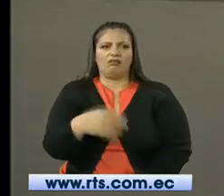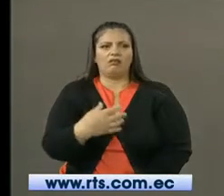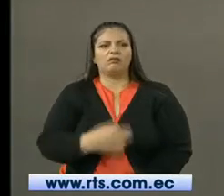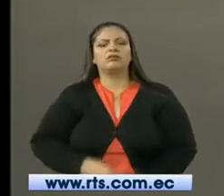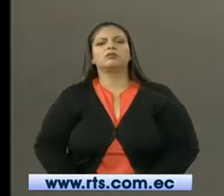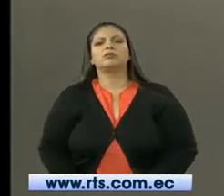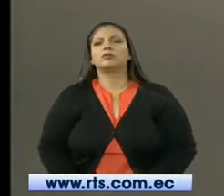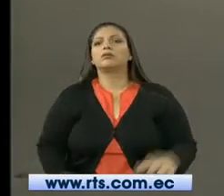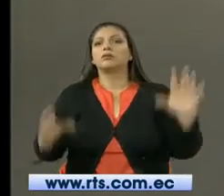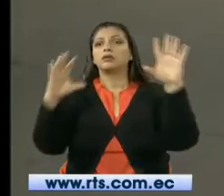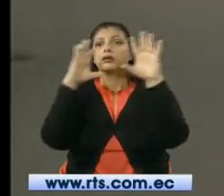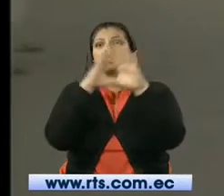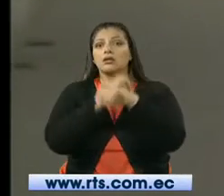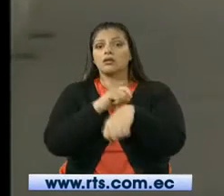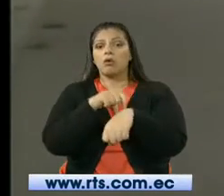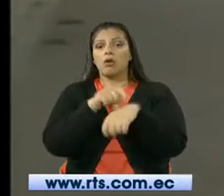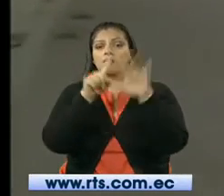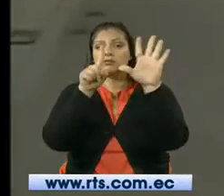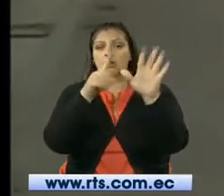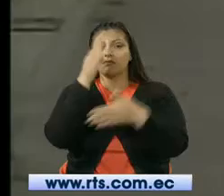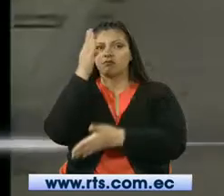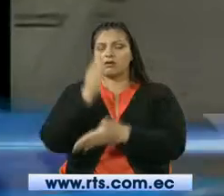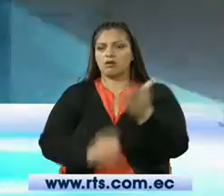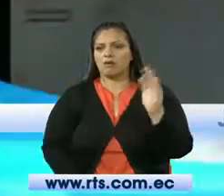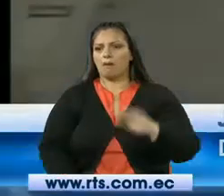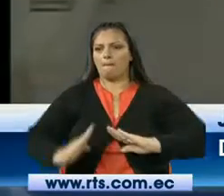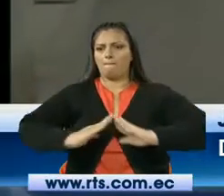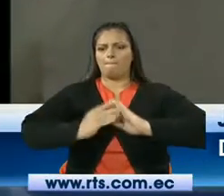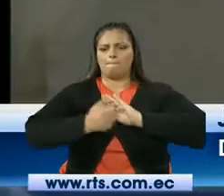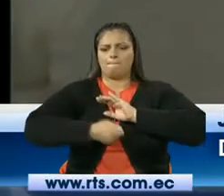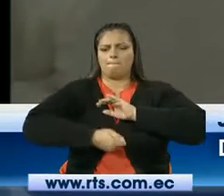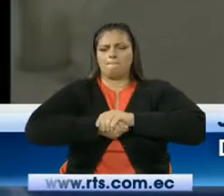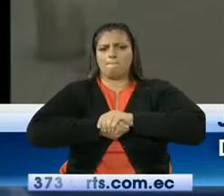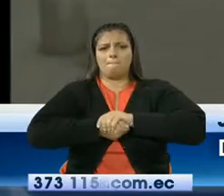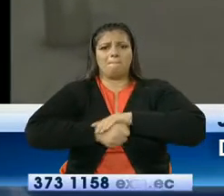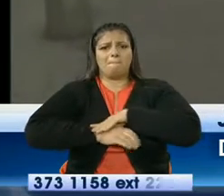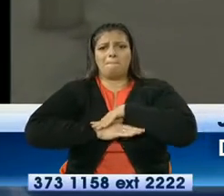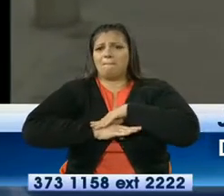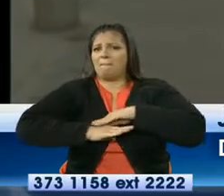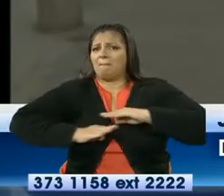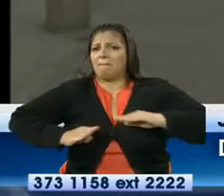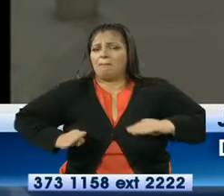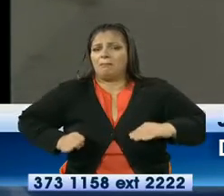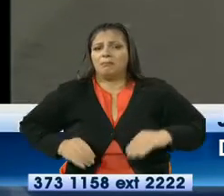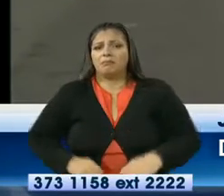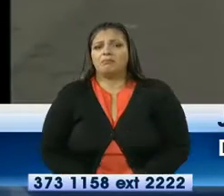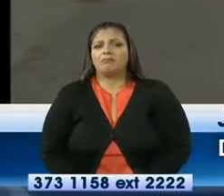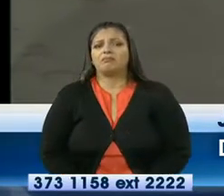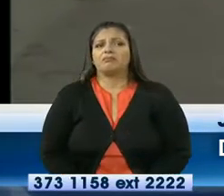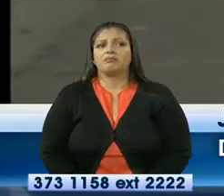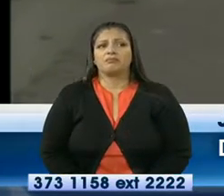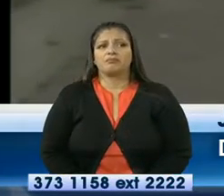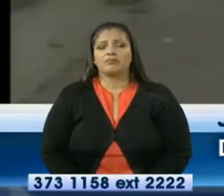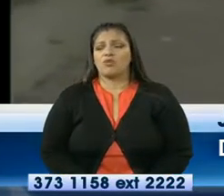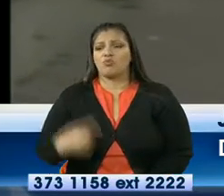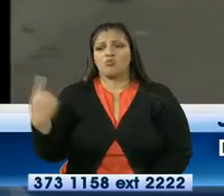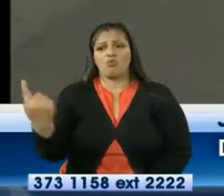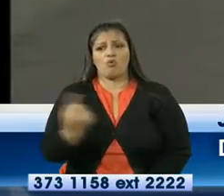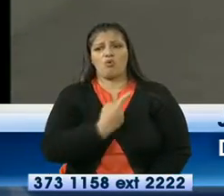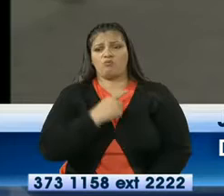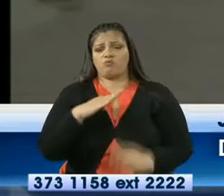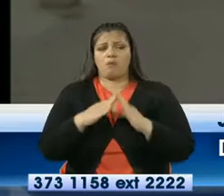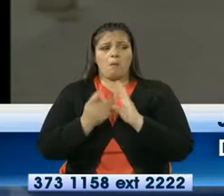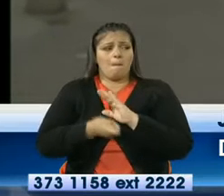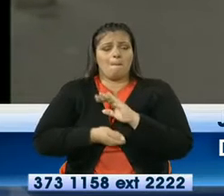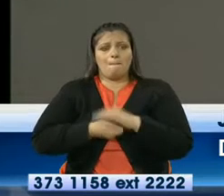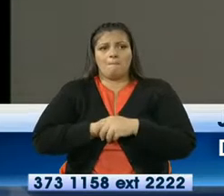noche, ustedes tienen que resguardarse en sus casas. En su casa, sí, nada más, así es, amigo. Entonces, mire cómo está eso